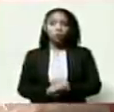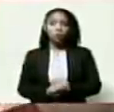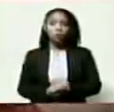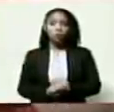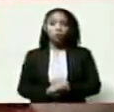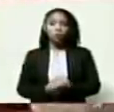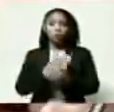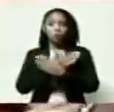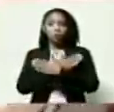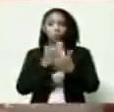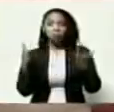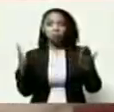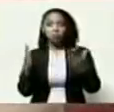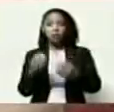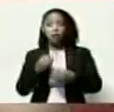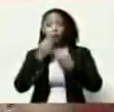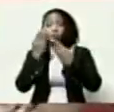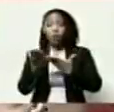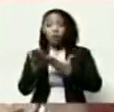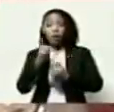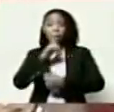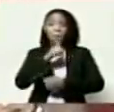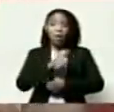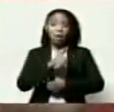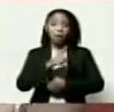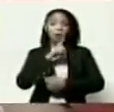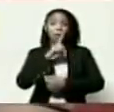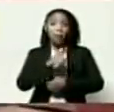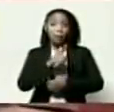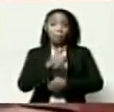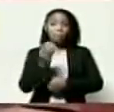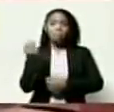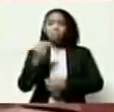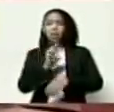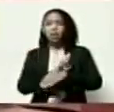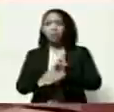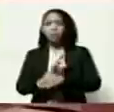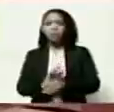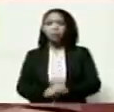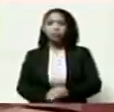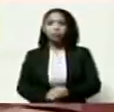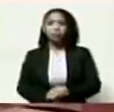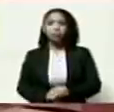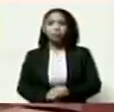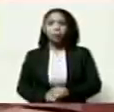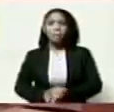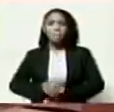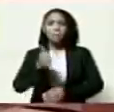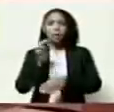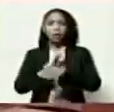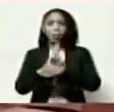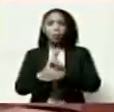somos solidarios en las buenas y en las malas. Y si en las malas, más rápido. Más rápido.